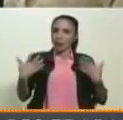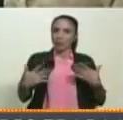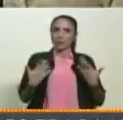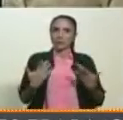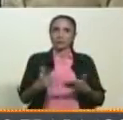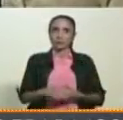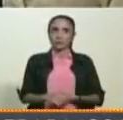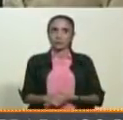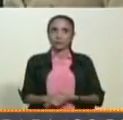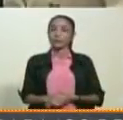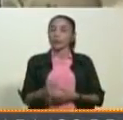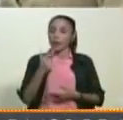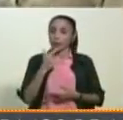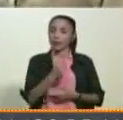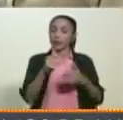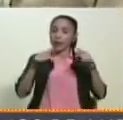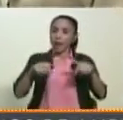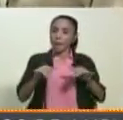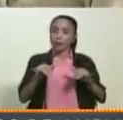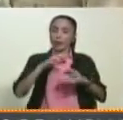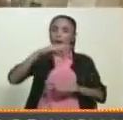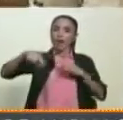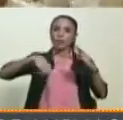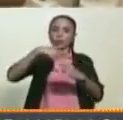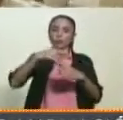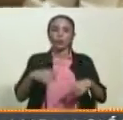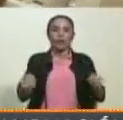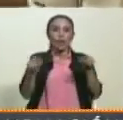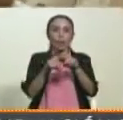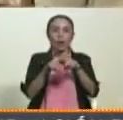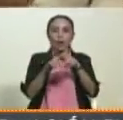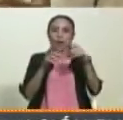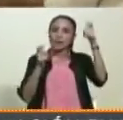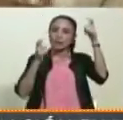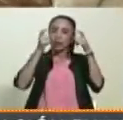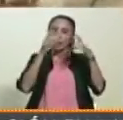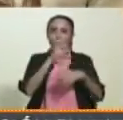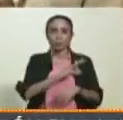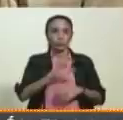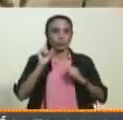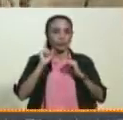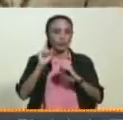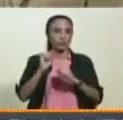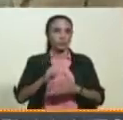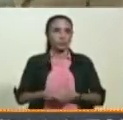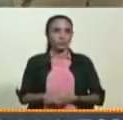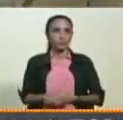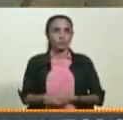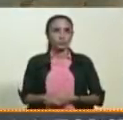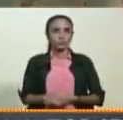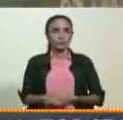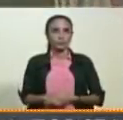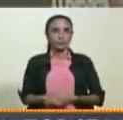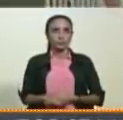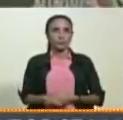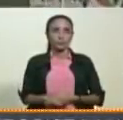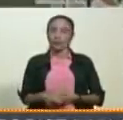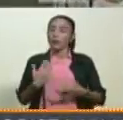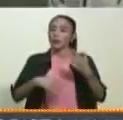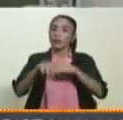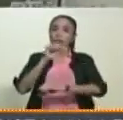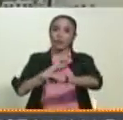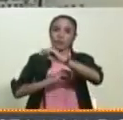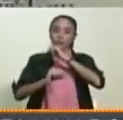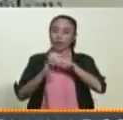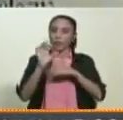diga, esta es la revolución de Chávez, este es el socialismo, ¿no? Y que la defendamos esto.